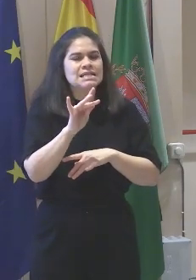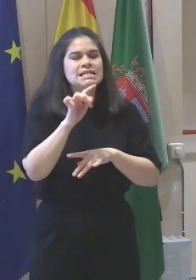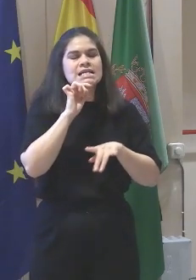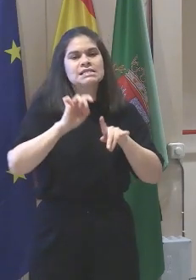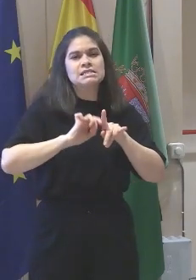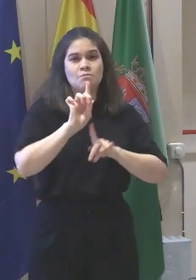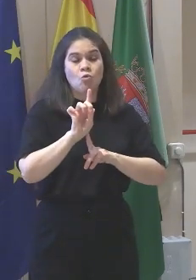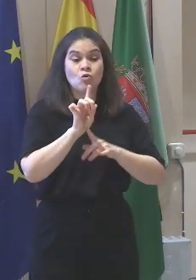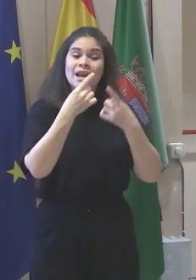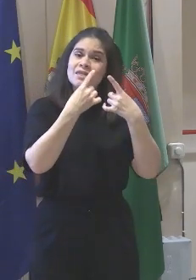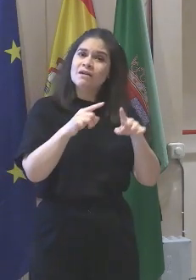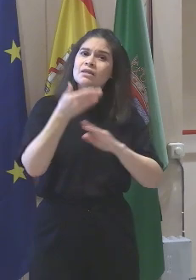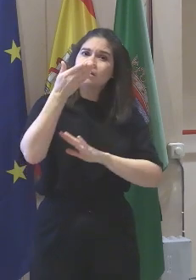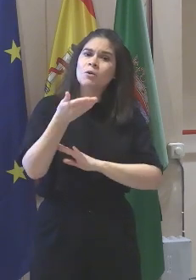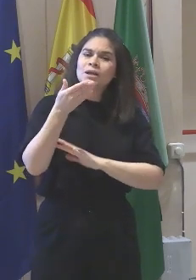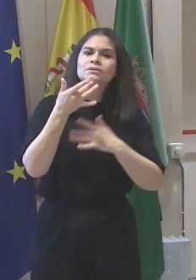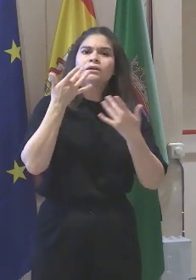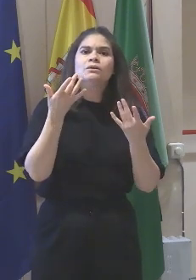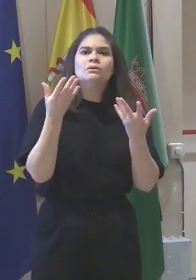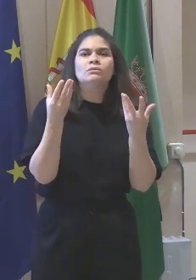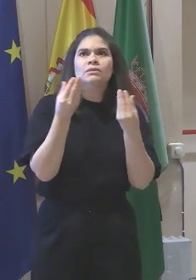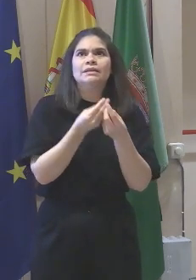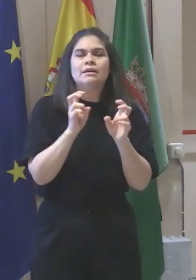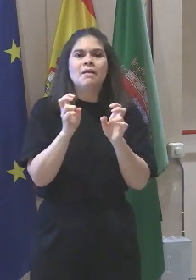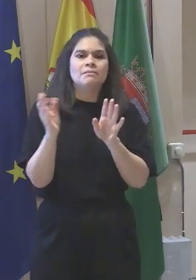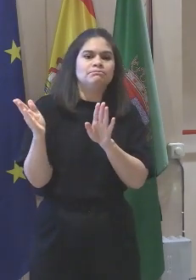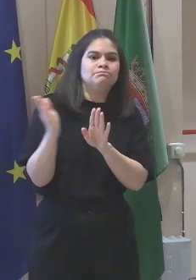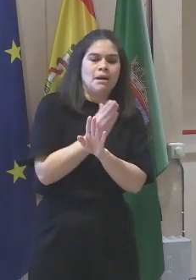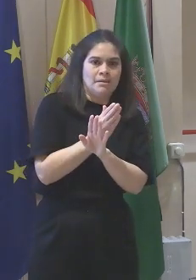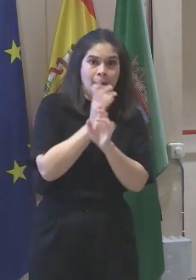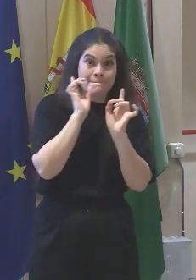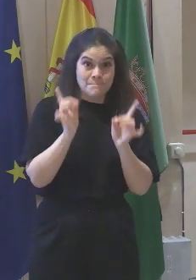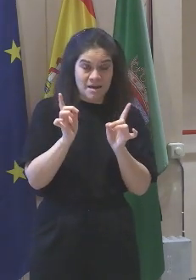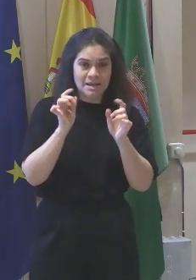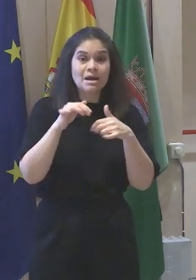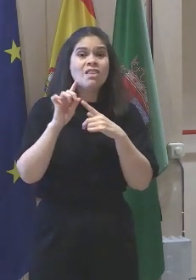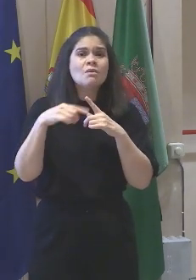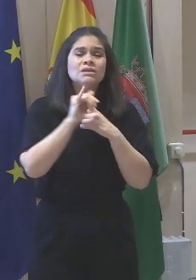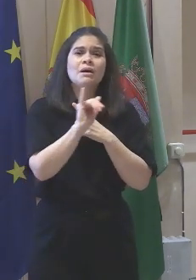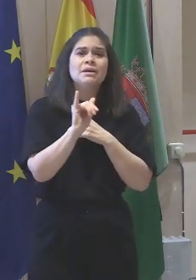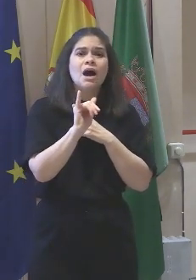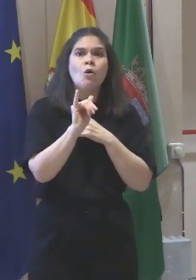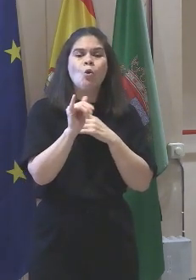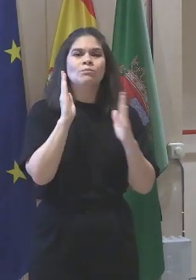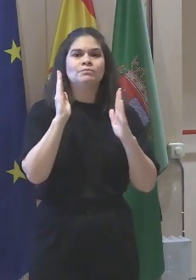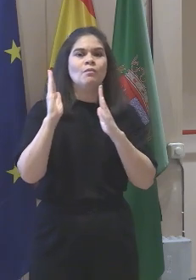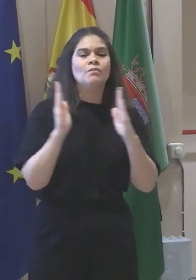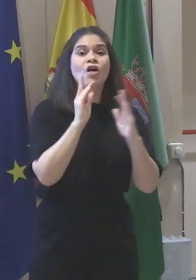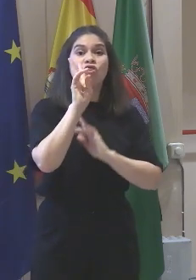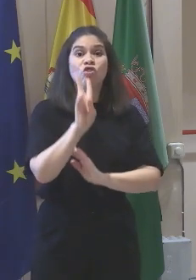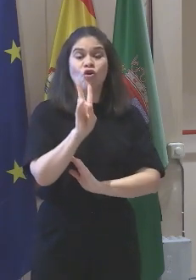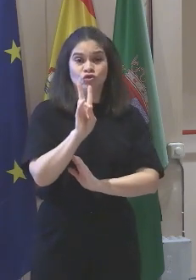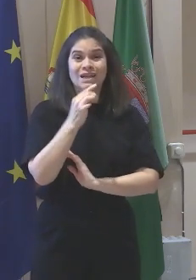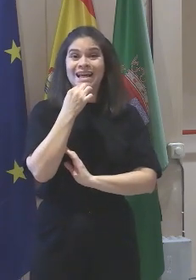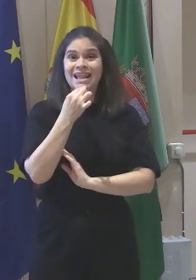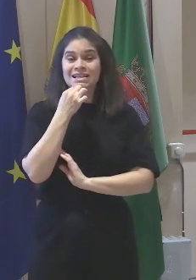una diferencia importante respecto a concepciones previas. Después tendríamos un estadio 2 que se define